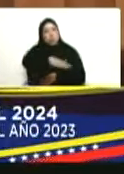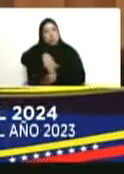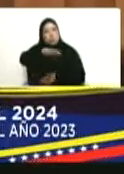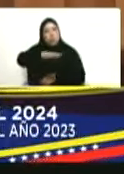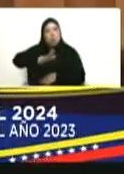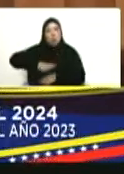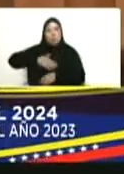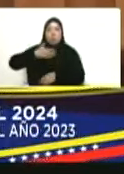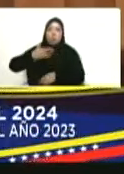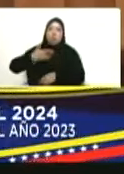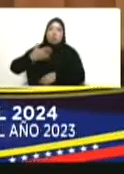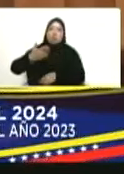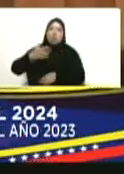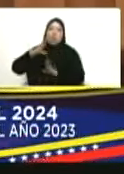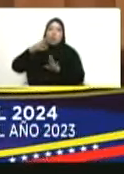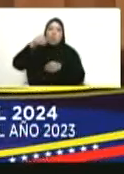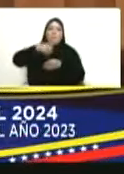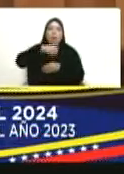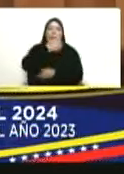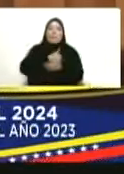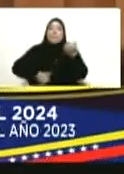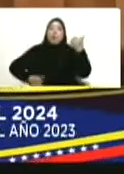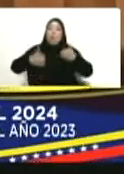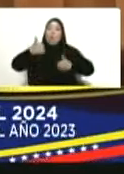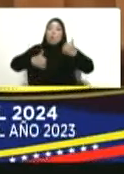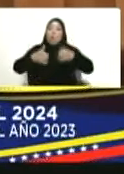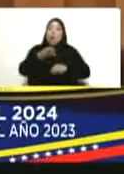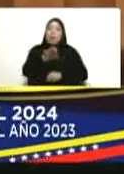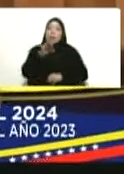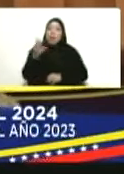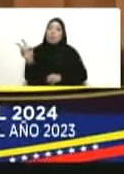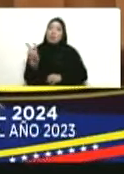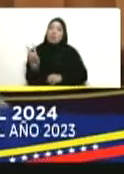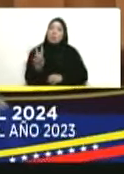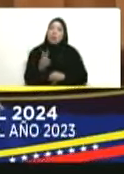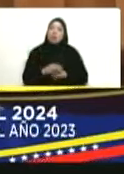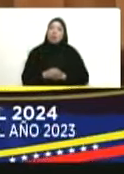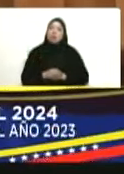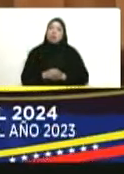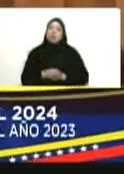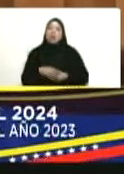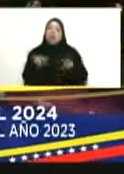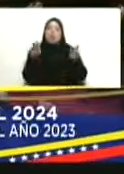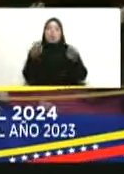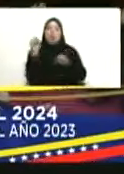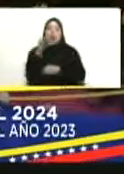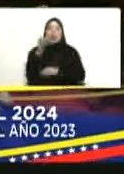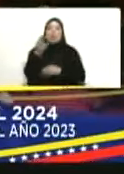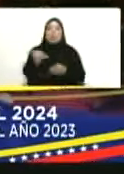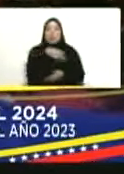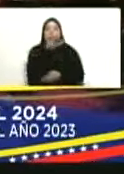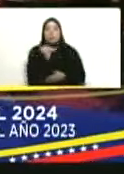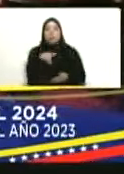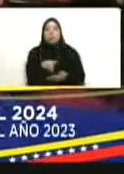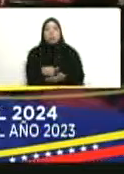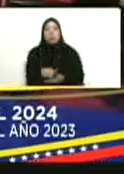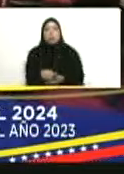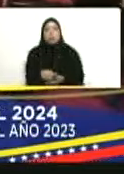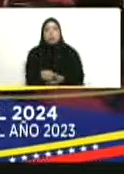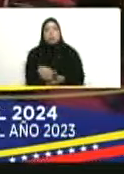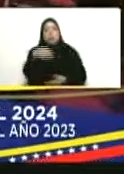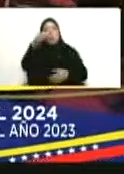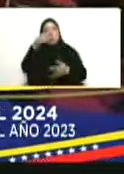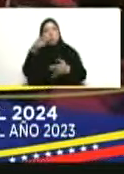pone y quita. Solo el pueblo elige en Venezuela. Y se eligió la nueva Asamblea Nacional.